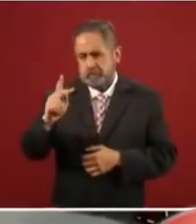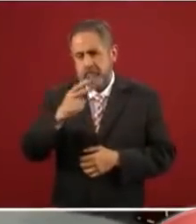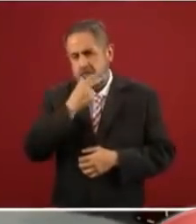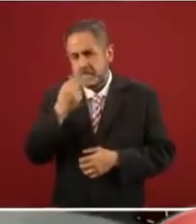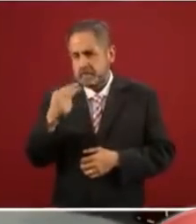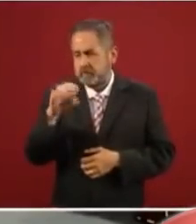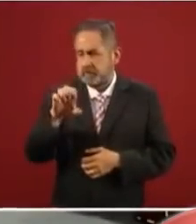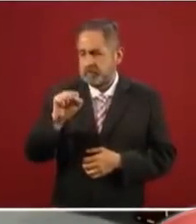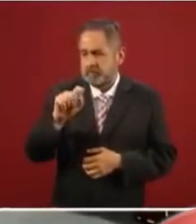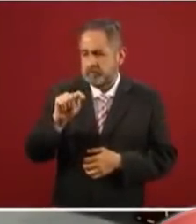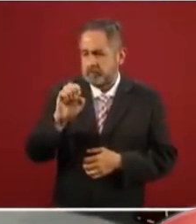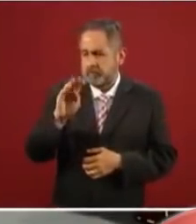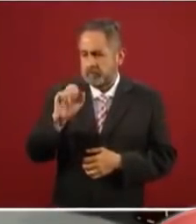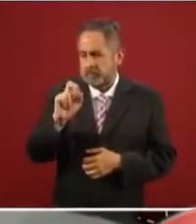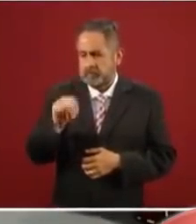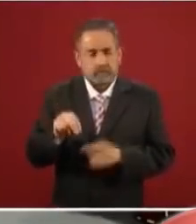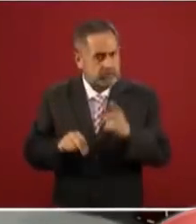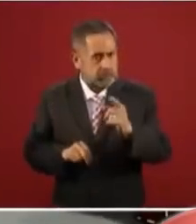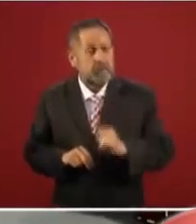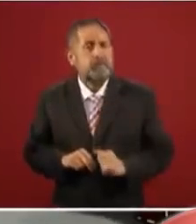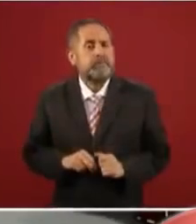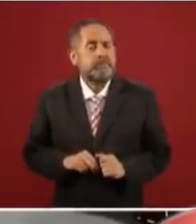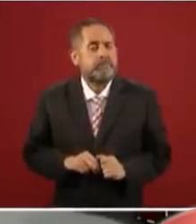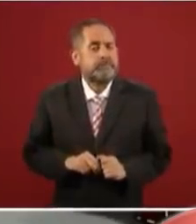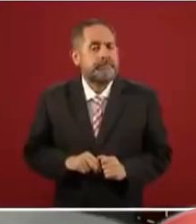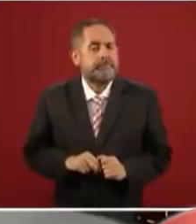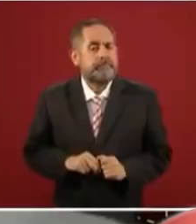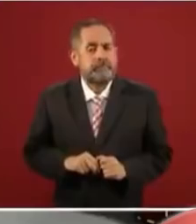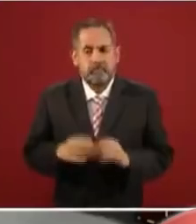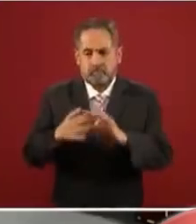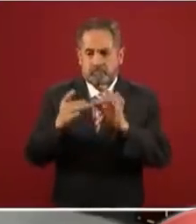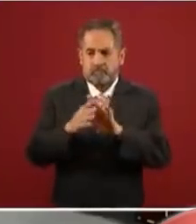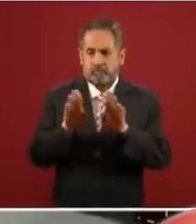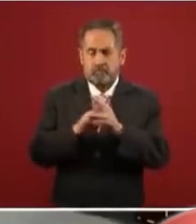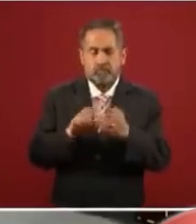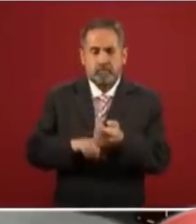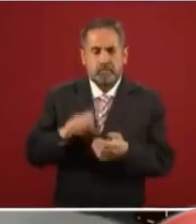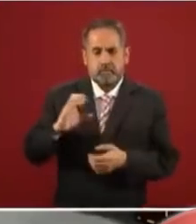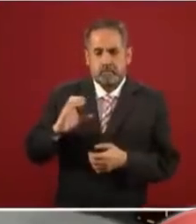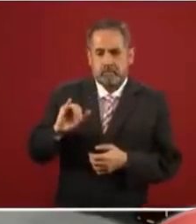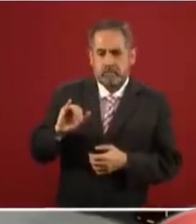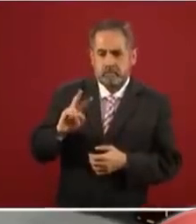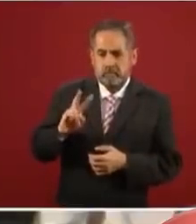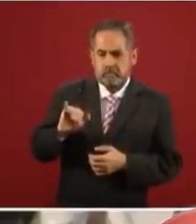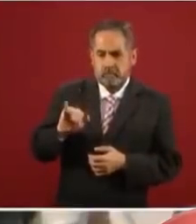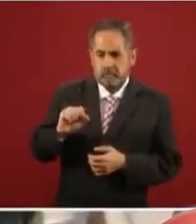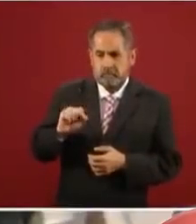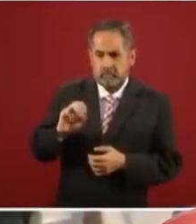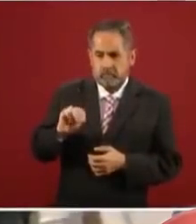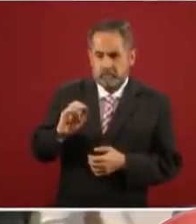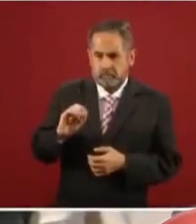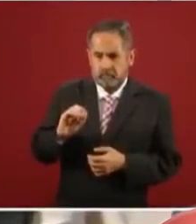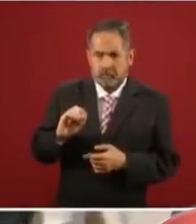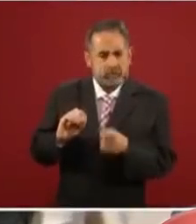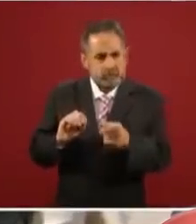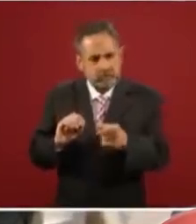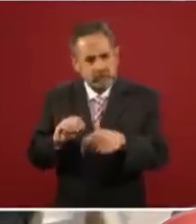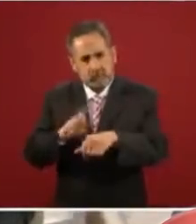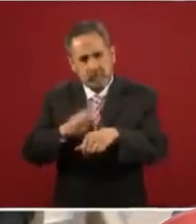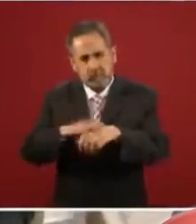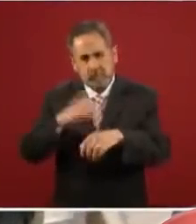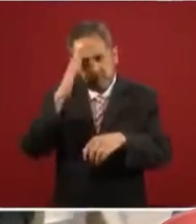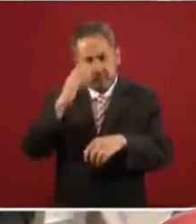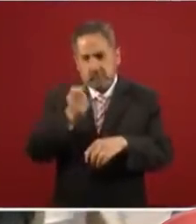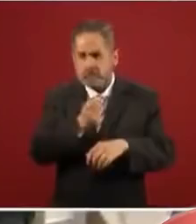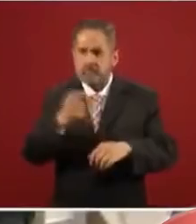Moctezuma, habla usted del tema de la cuestión de la materia de civismo, pero en lo inmediato, saber a los jóvenes que bueno, pues